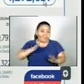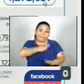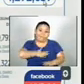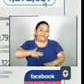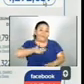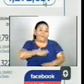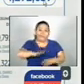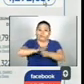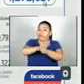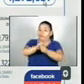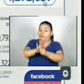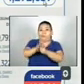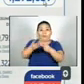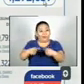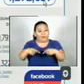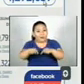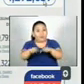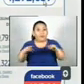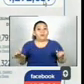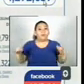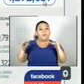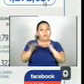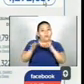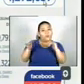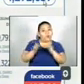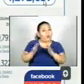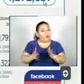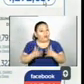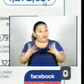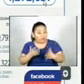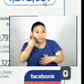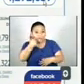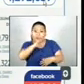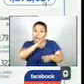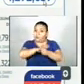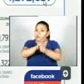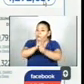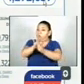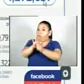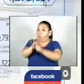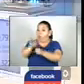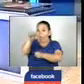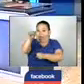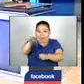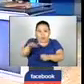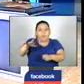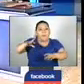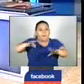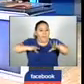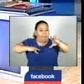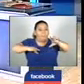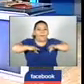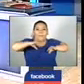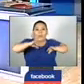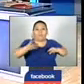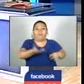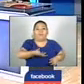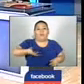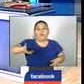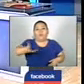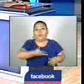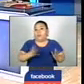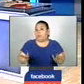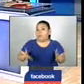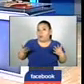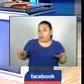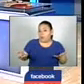la pandemia continúa ahí y también los casos positivos continúan avanzando. El virus continúa pues circulando entre nosotros y de